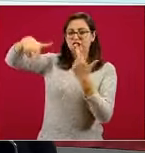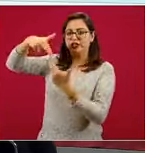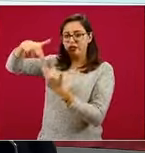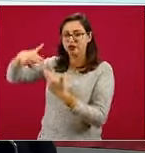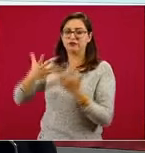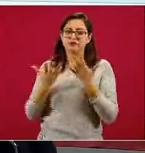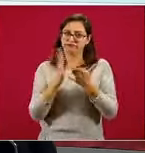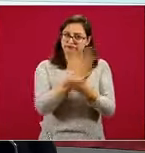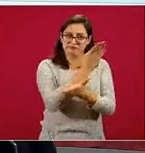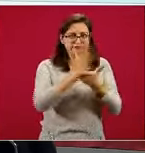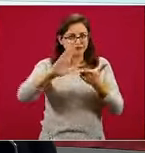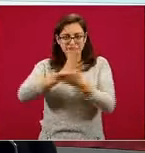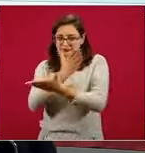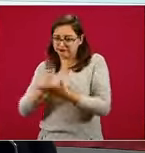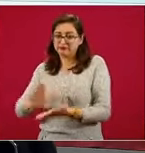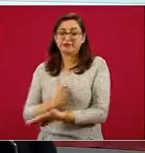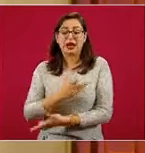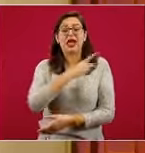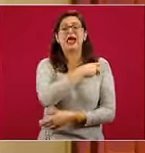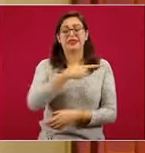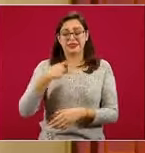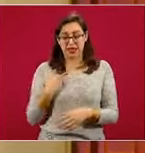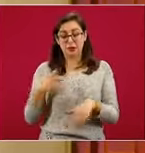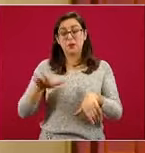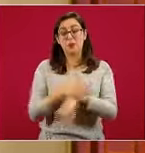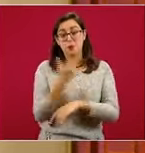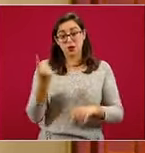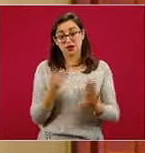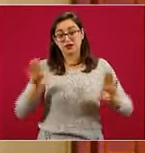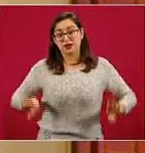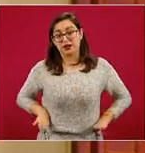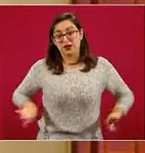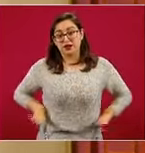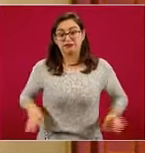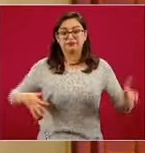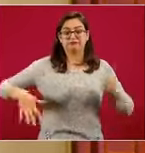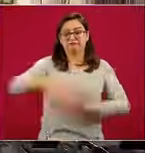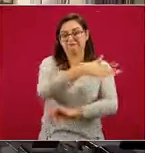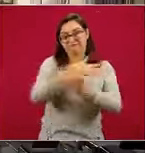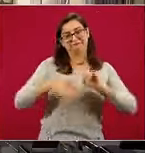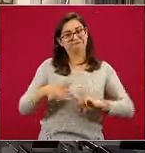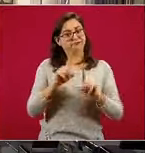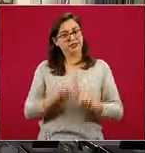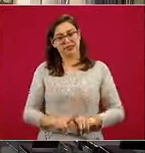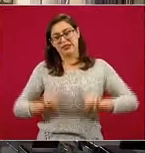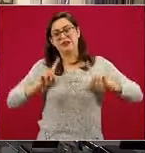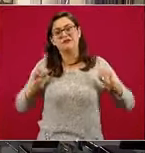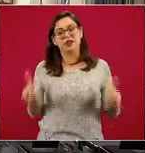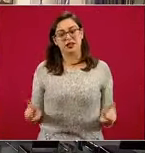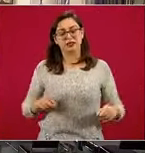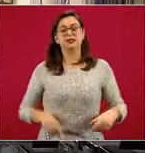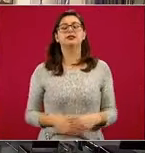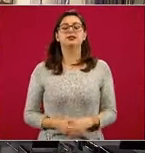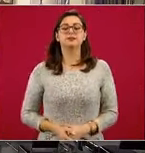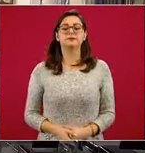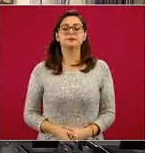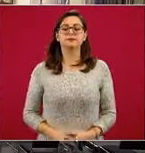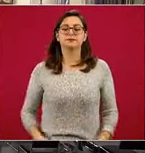ser diferenciadas, porque se presentan este tipo de situaciones en donde no todas tienen el mismo nivel de